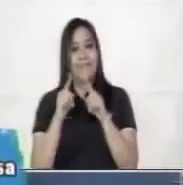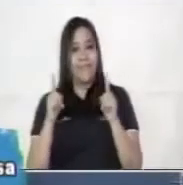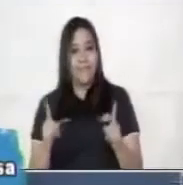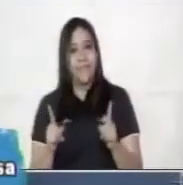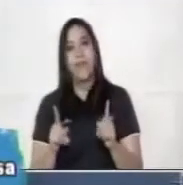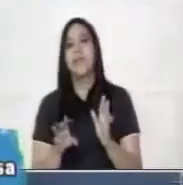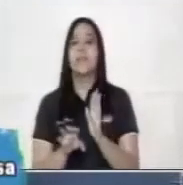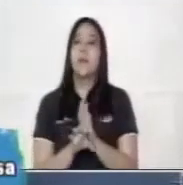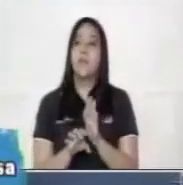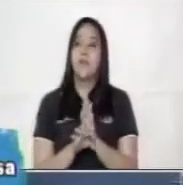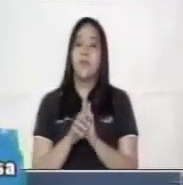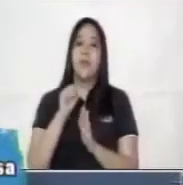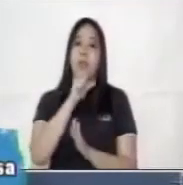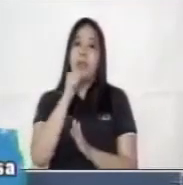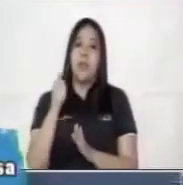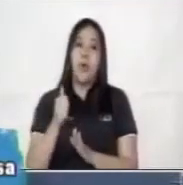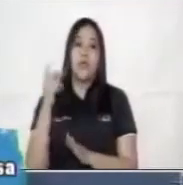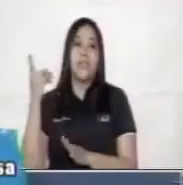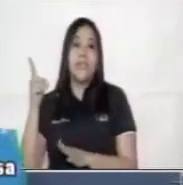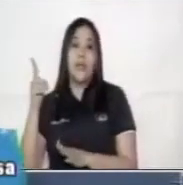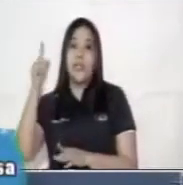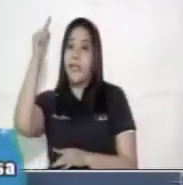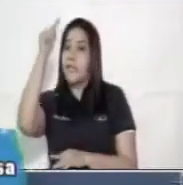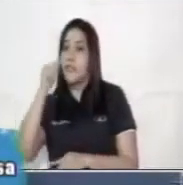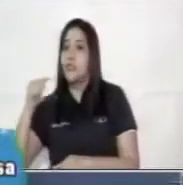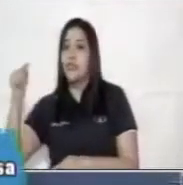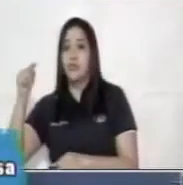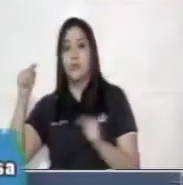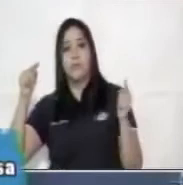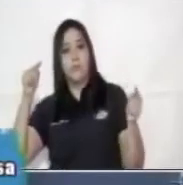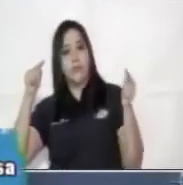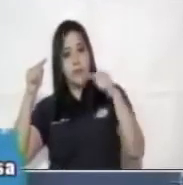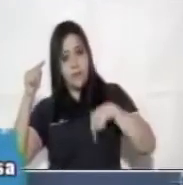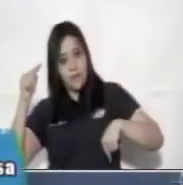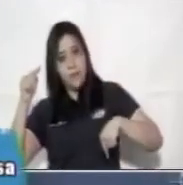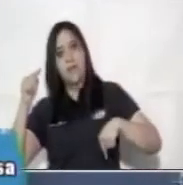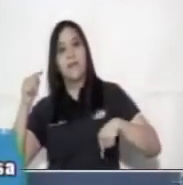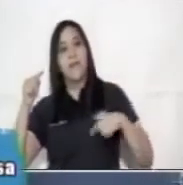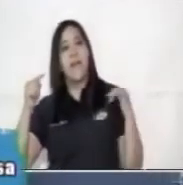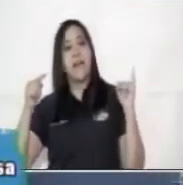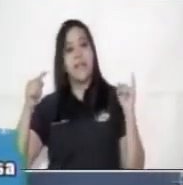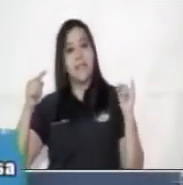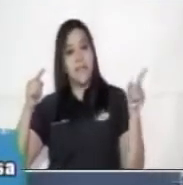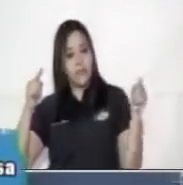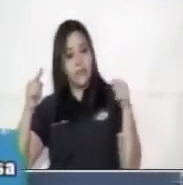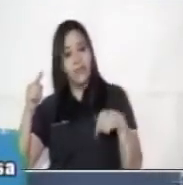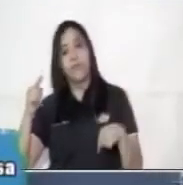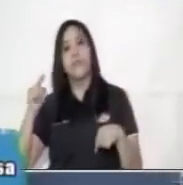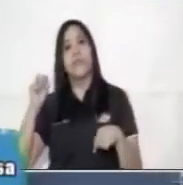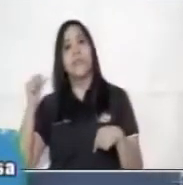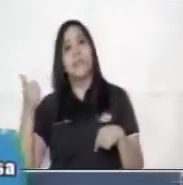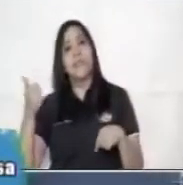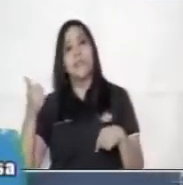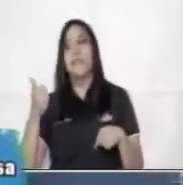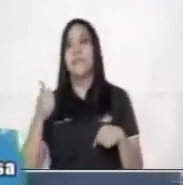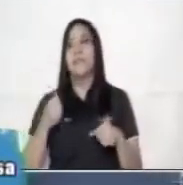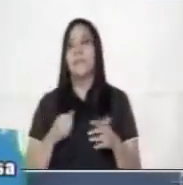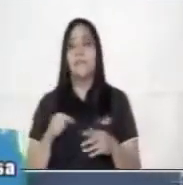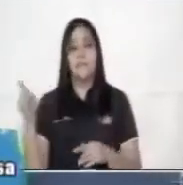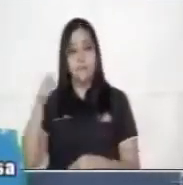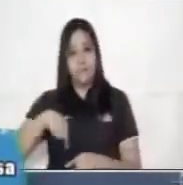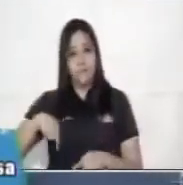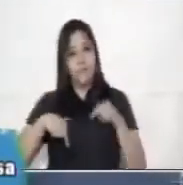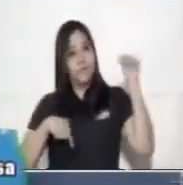lado derecho, ¿verdad? En esta posición, y la otra queda ubicada hacia el lado izquierdo en